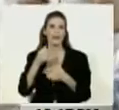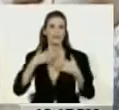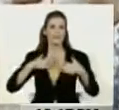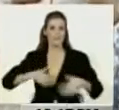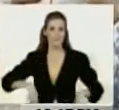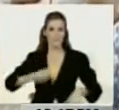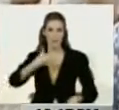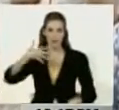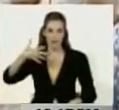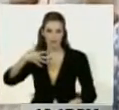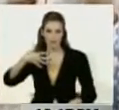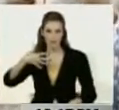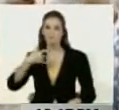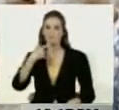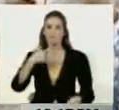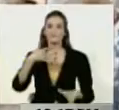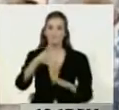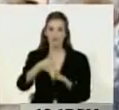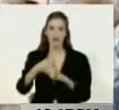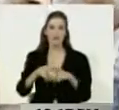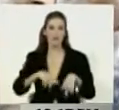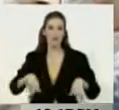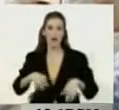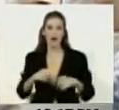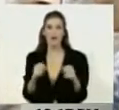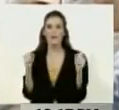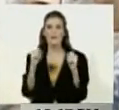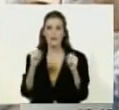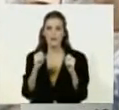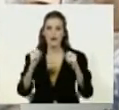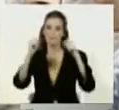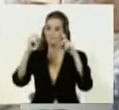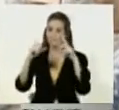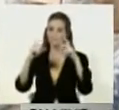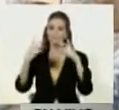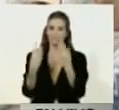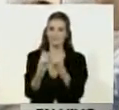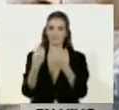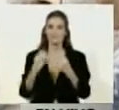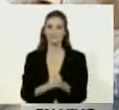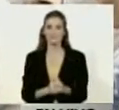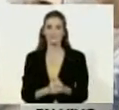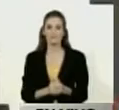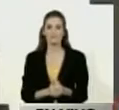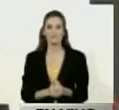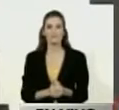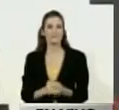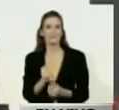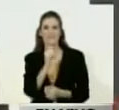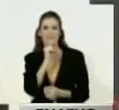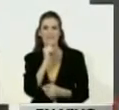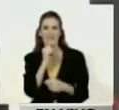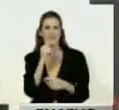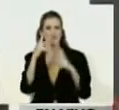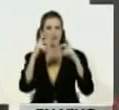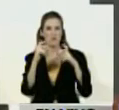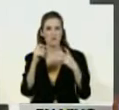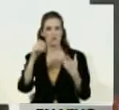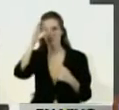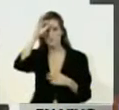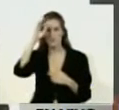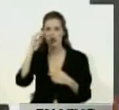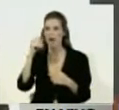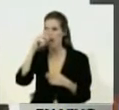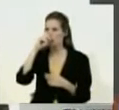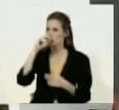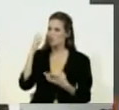parada en la vía de Mérida, un mirador ahí, nos tomamos esa foto. Yo no sé quién nos los tomaría, sería... ¿Qué año sería ese?